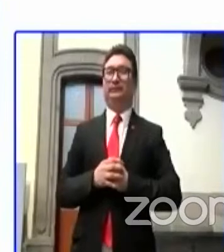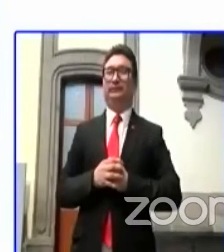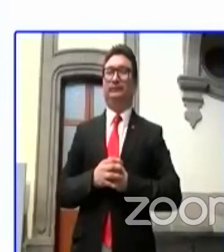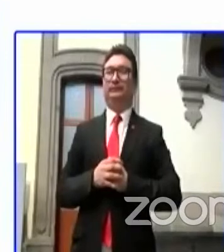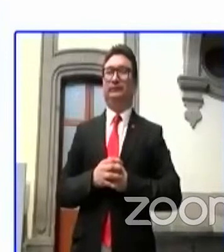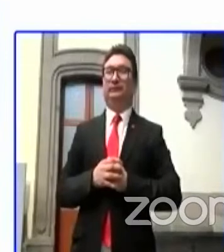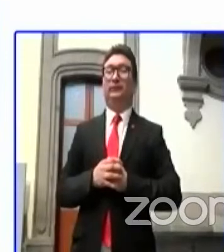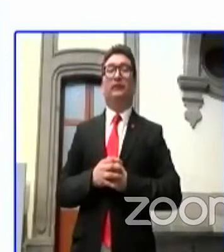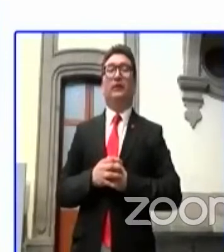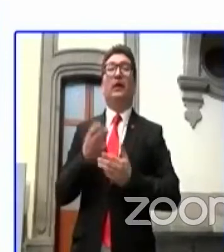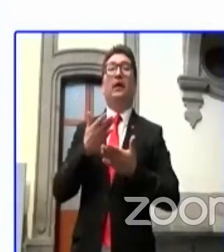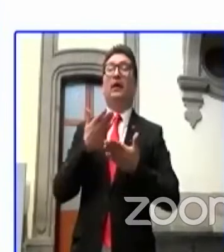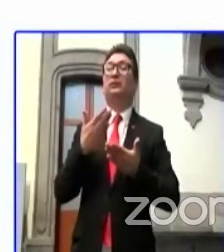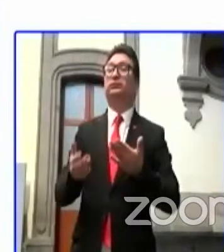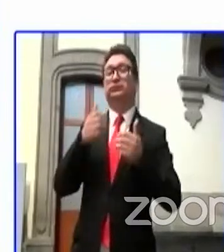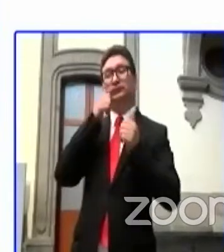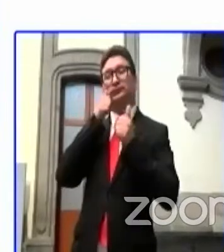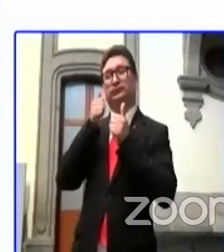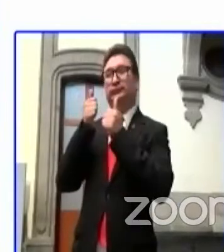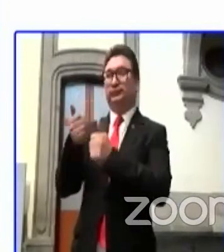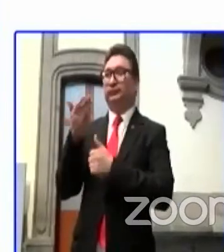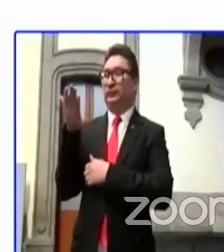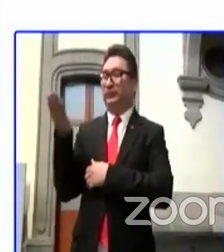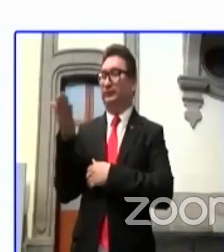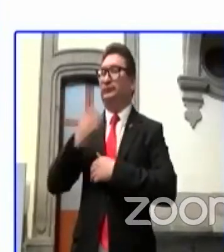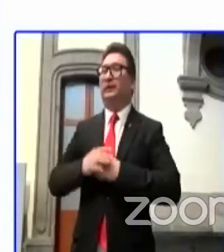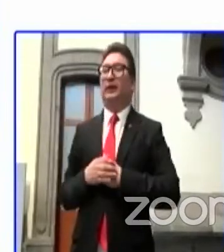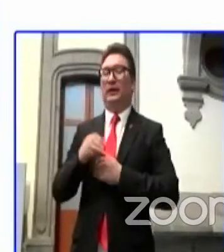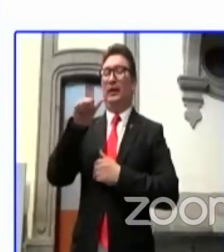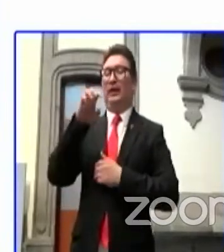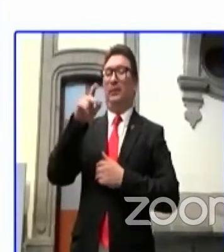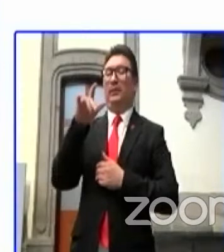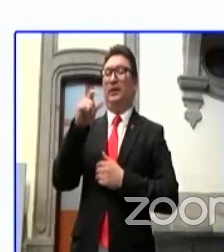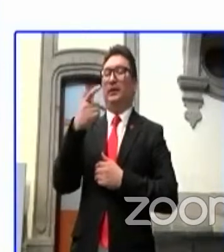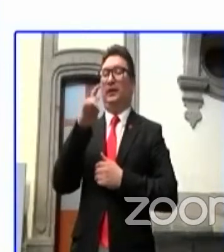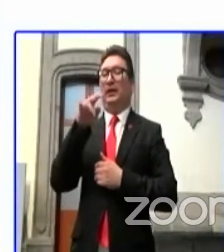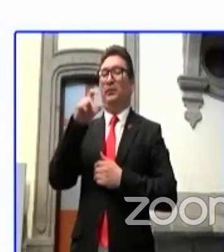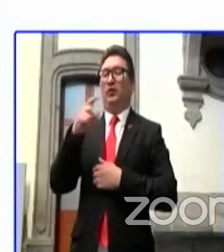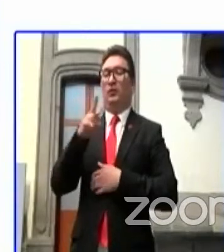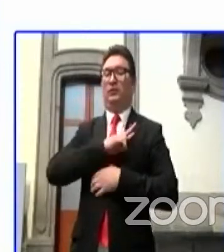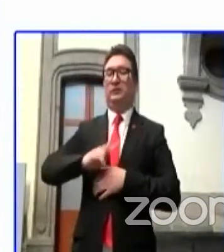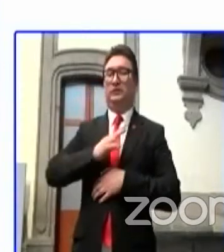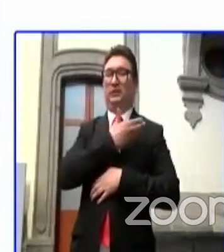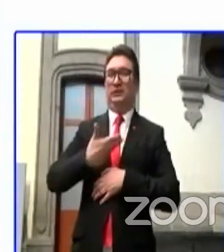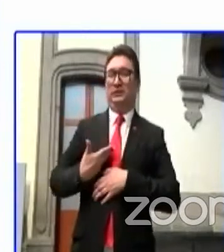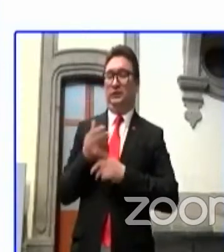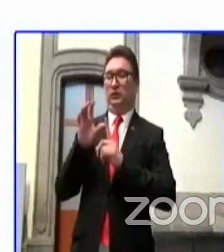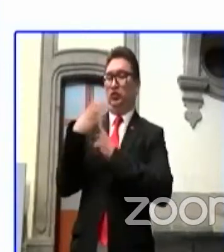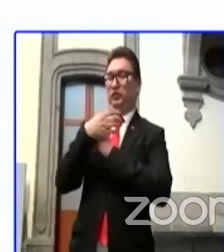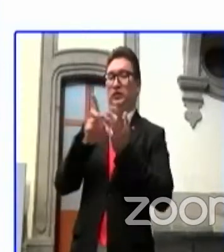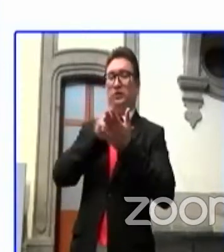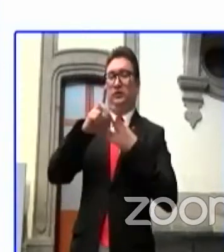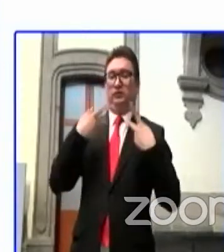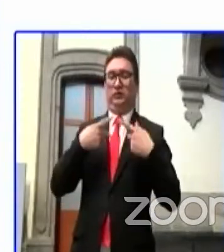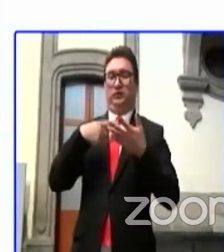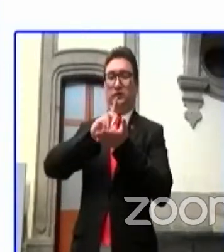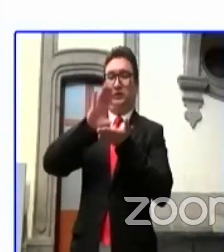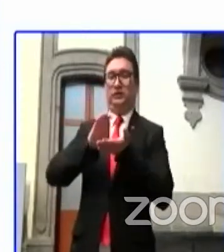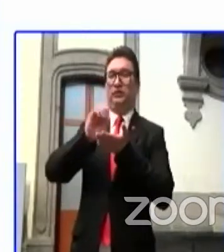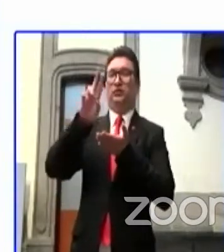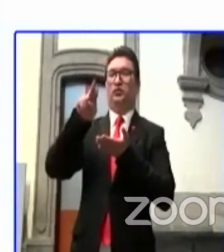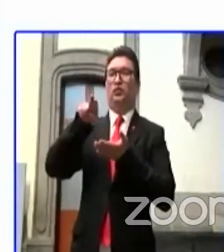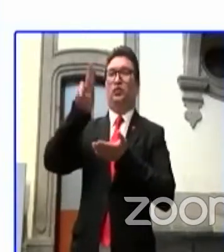A continuación, escucharemos las palabras de Amalia Gamio, vicepresidenta del Comité sobre los Derechos de las Personas